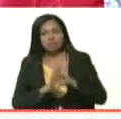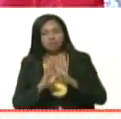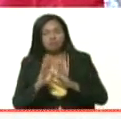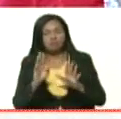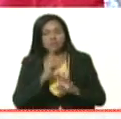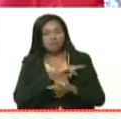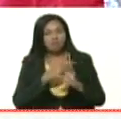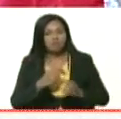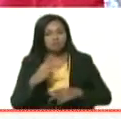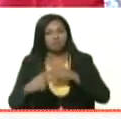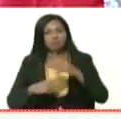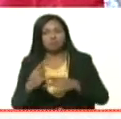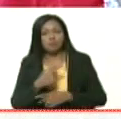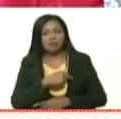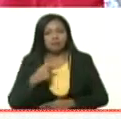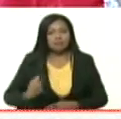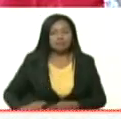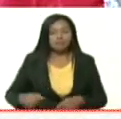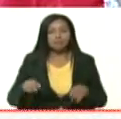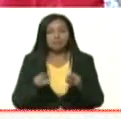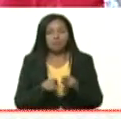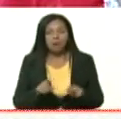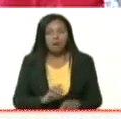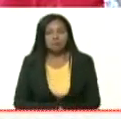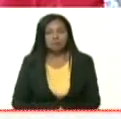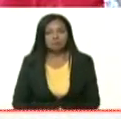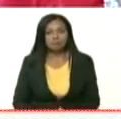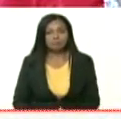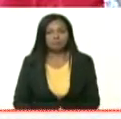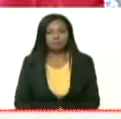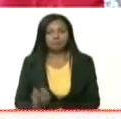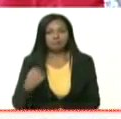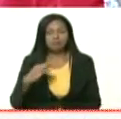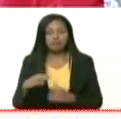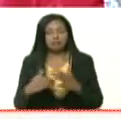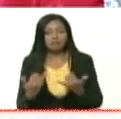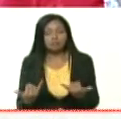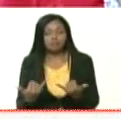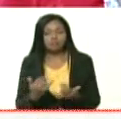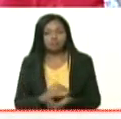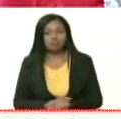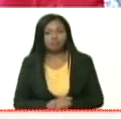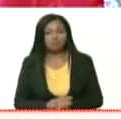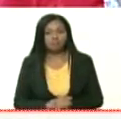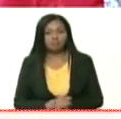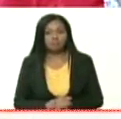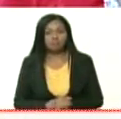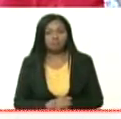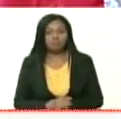fuerzas productivas en la China tuvo un momento crucial